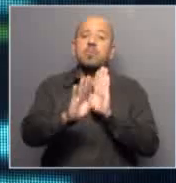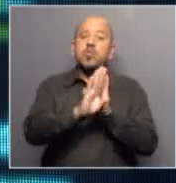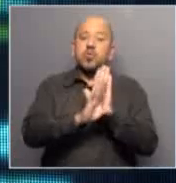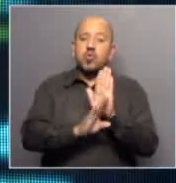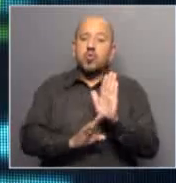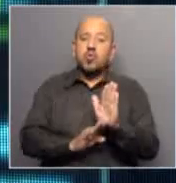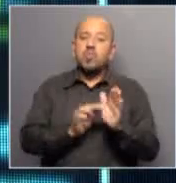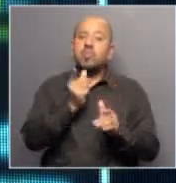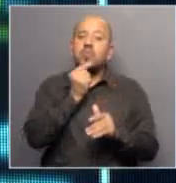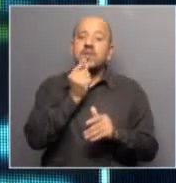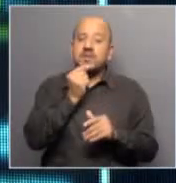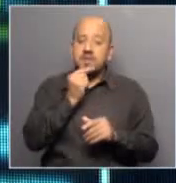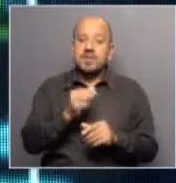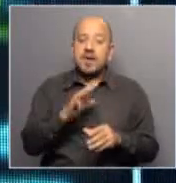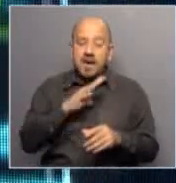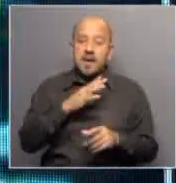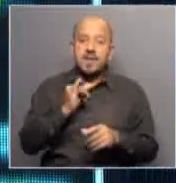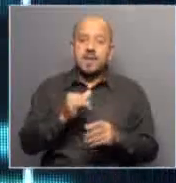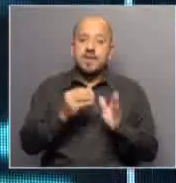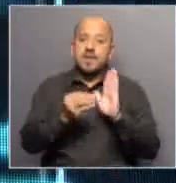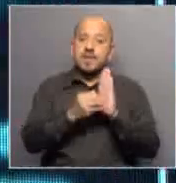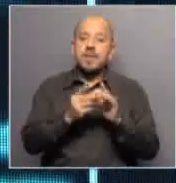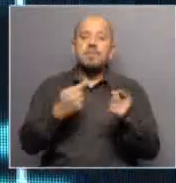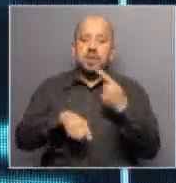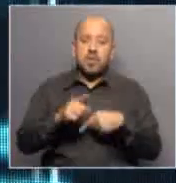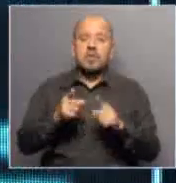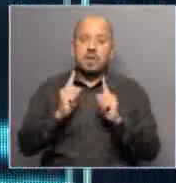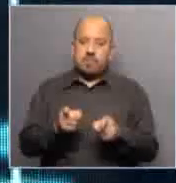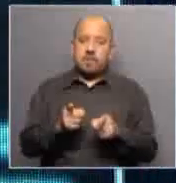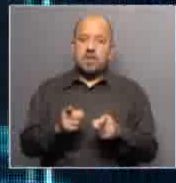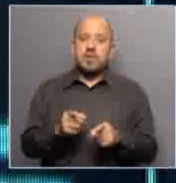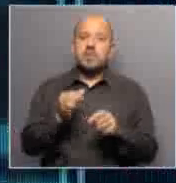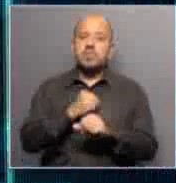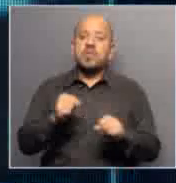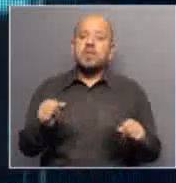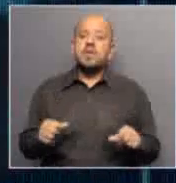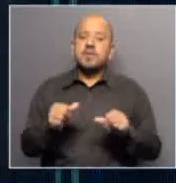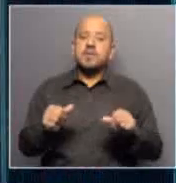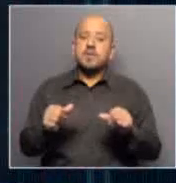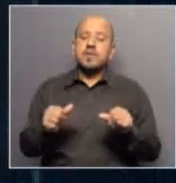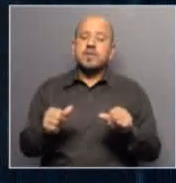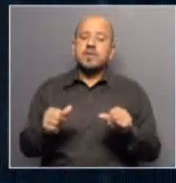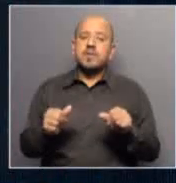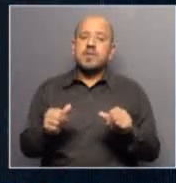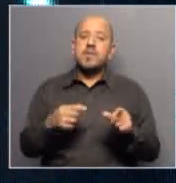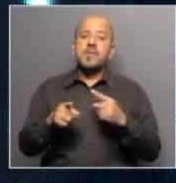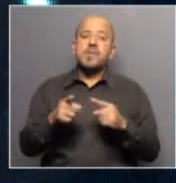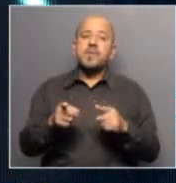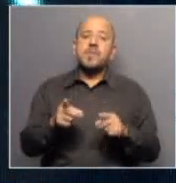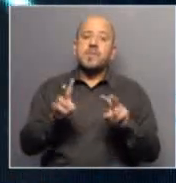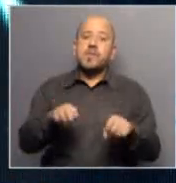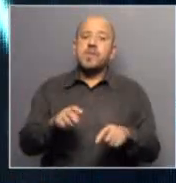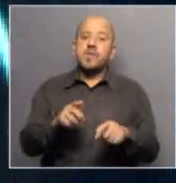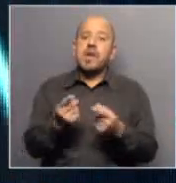que él está vulnerando también está previsto. Pero también se pueden cometer ilícitos de lavado de